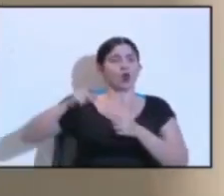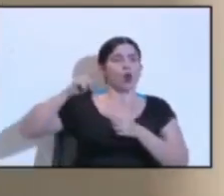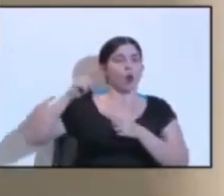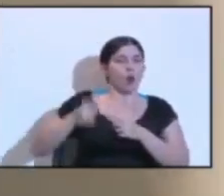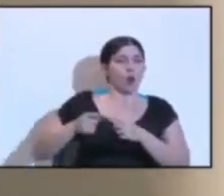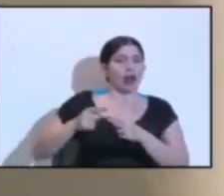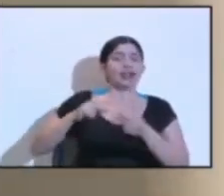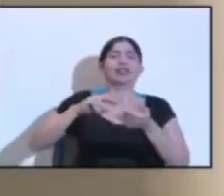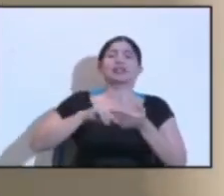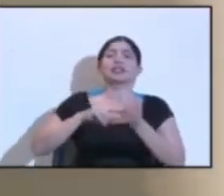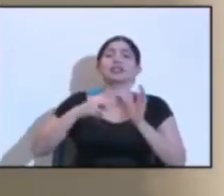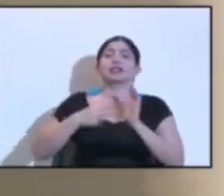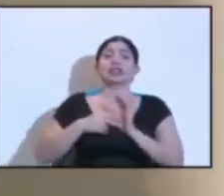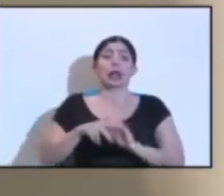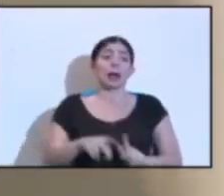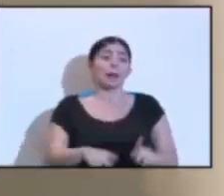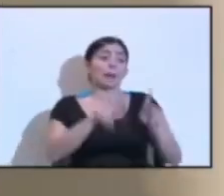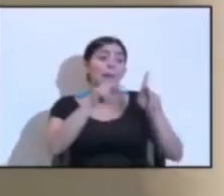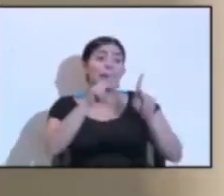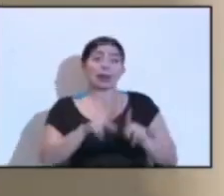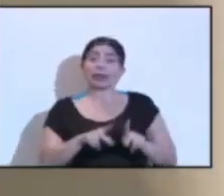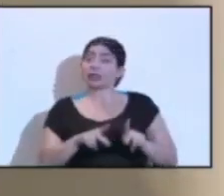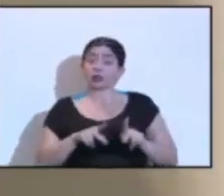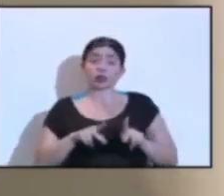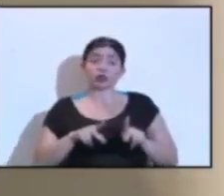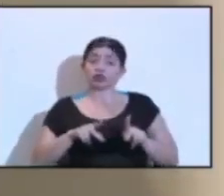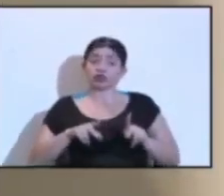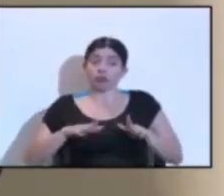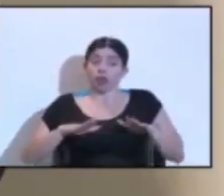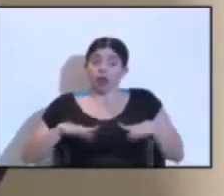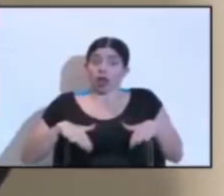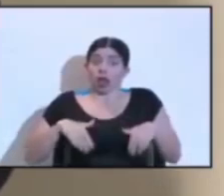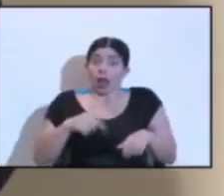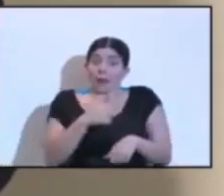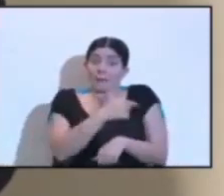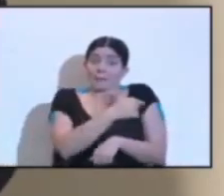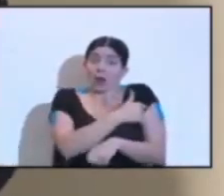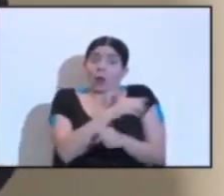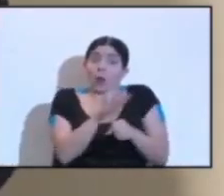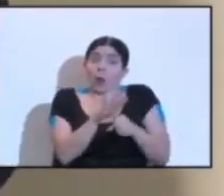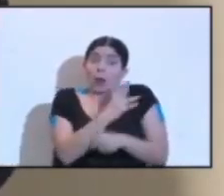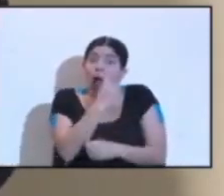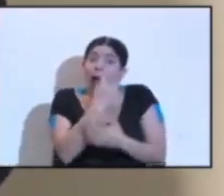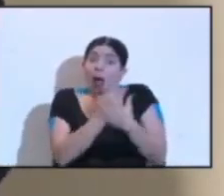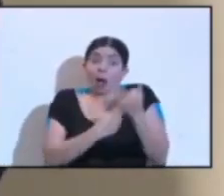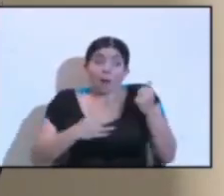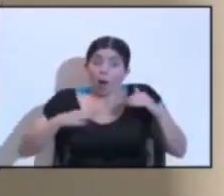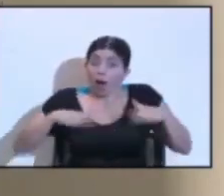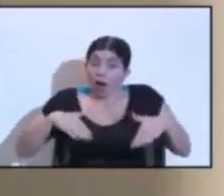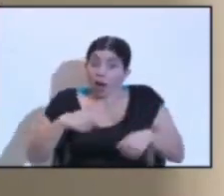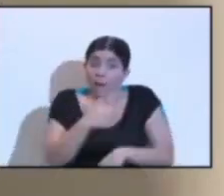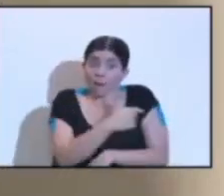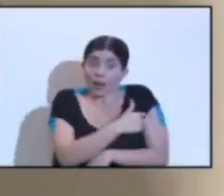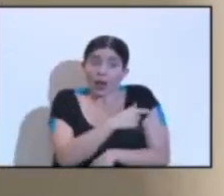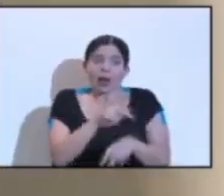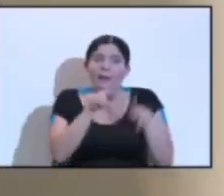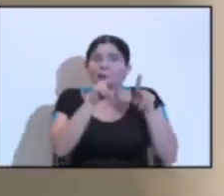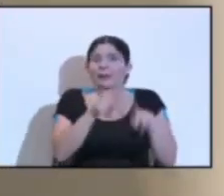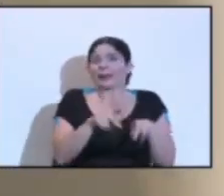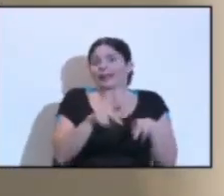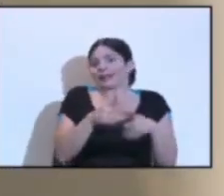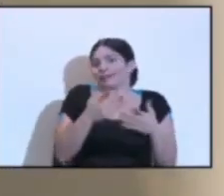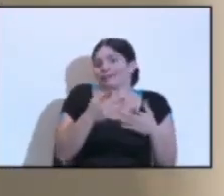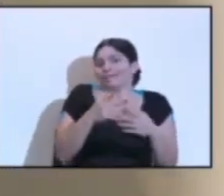es decir aquellas personas que no tengan el esquema completo no deberán o no